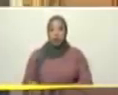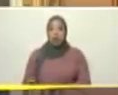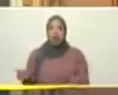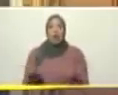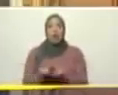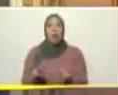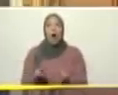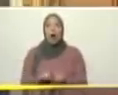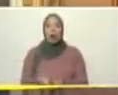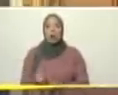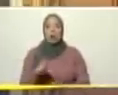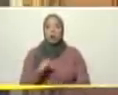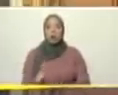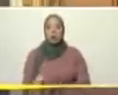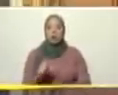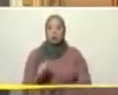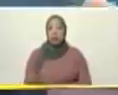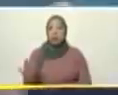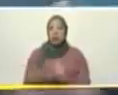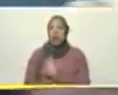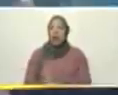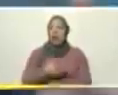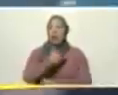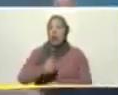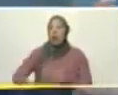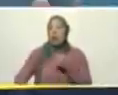Dictadura mediática, rusofobia,